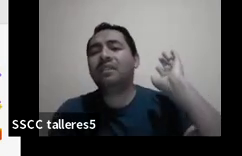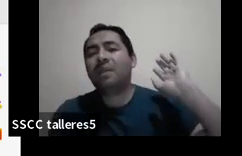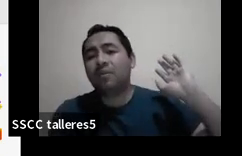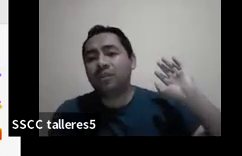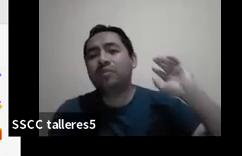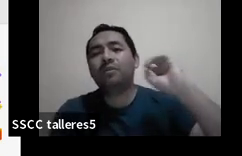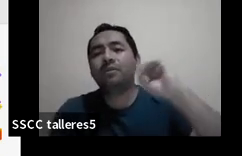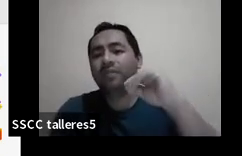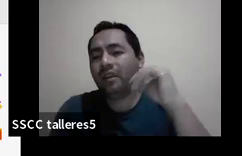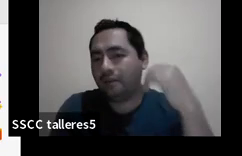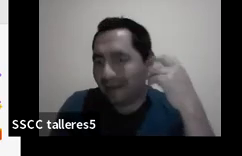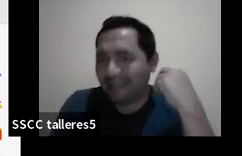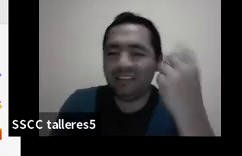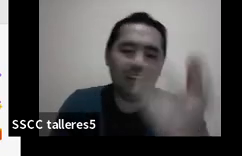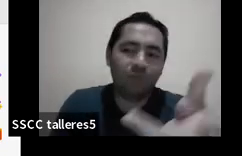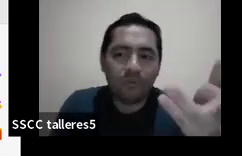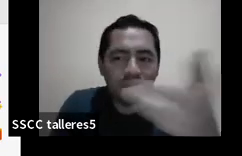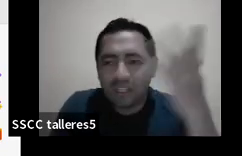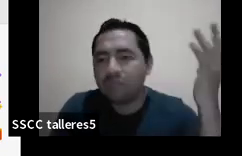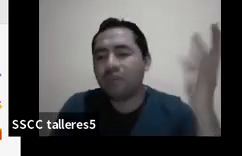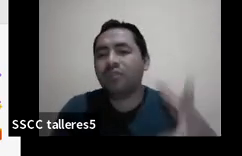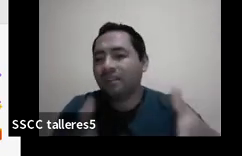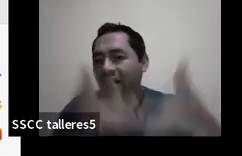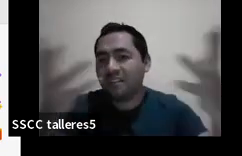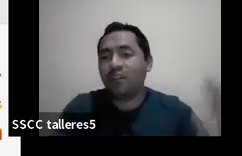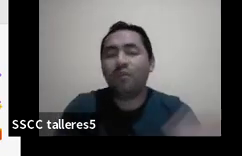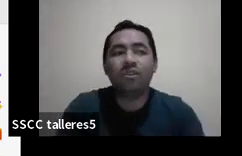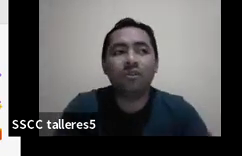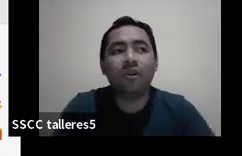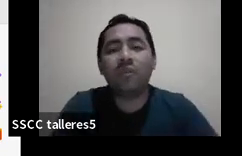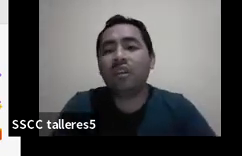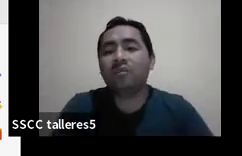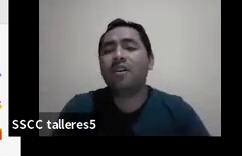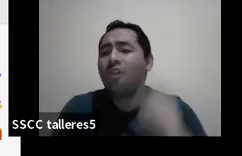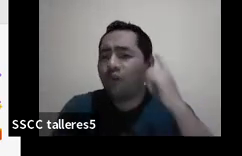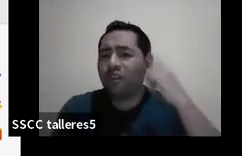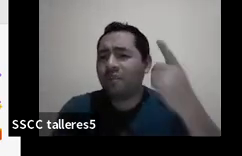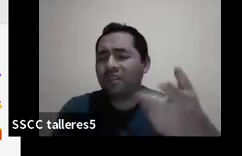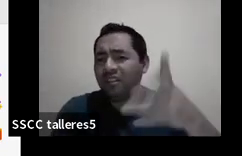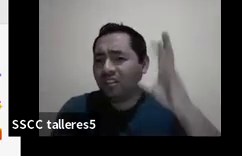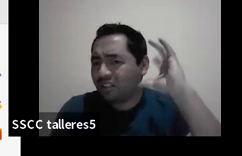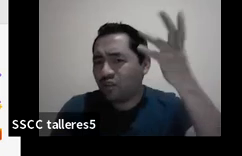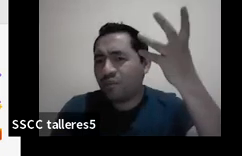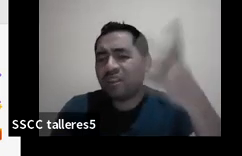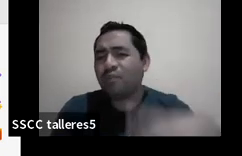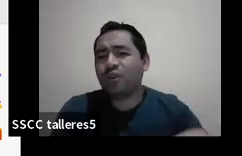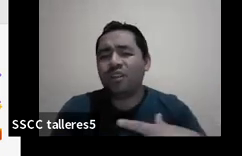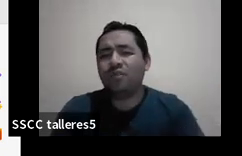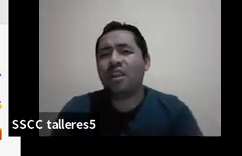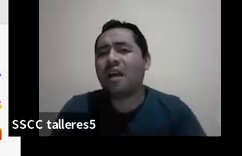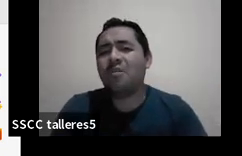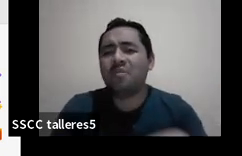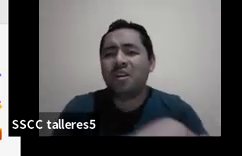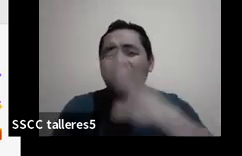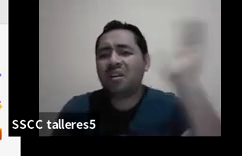debe tener también autismo, ¿no? Y creen que tienen autismo y lo tratan así como un niño con autismo, o de repente tiene retraso mental porque